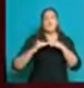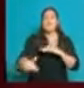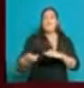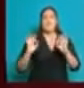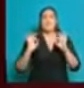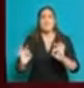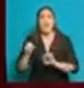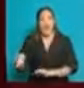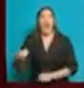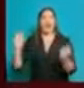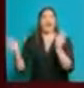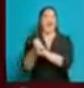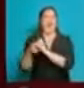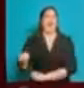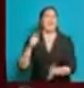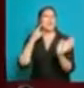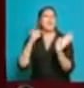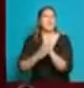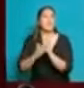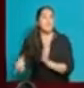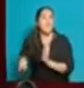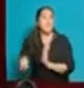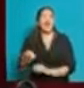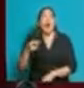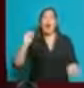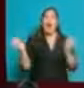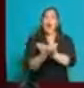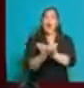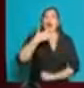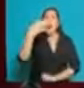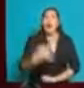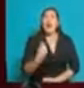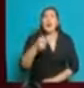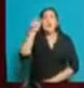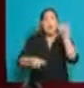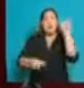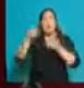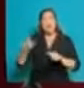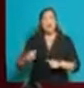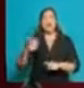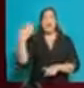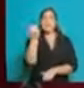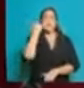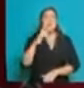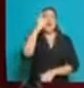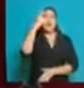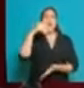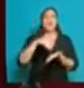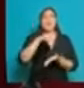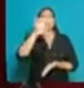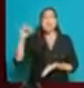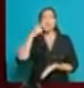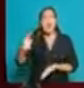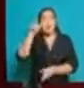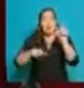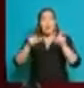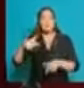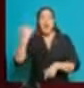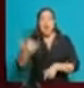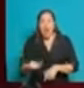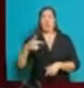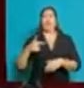Se cambia en serio cuando 1.5 millones de personas consiguen acceso a cloacas y cuando 817.000